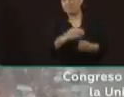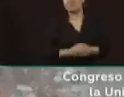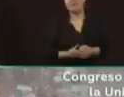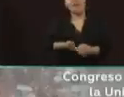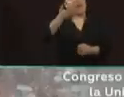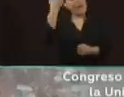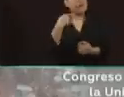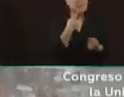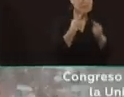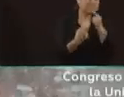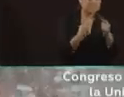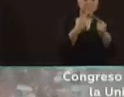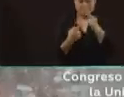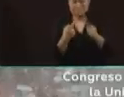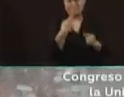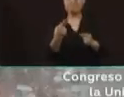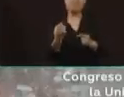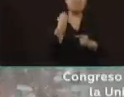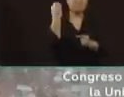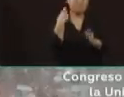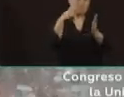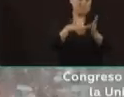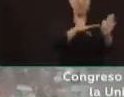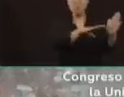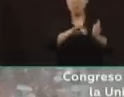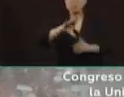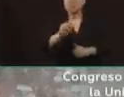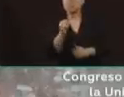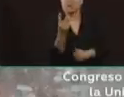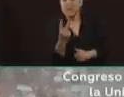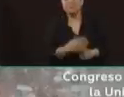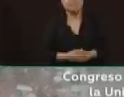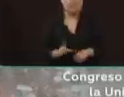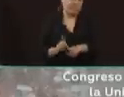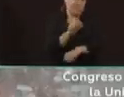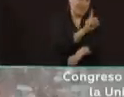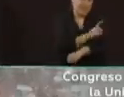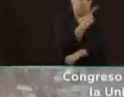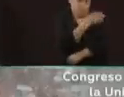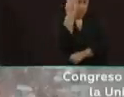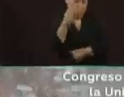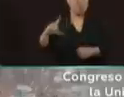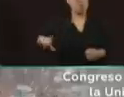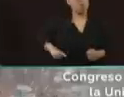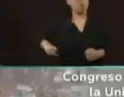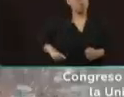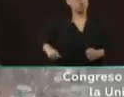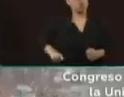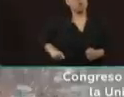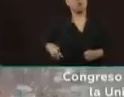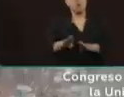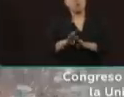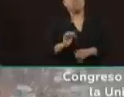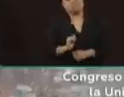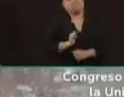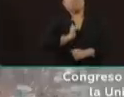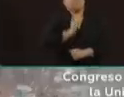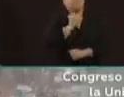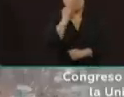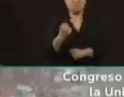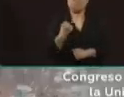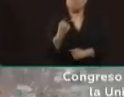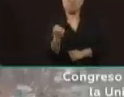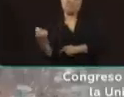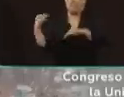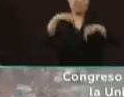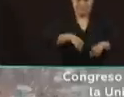en 1982, cuando el modelo neoliberal llegó a este país, a través